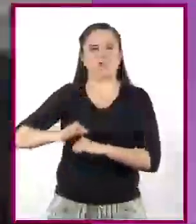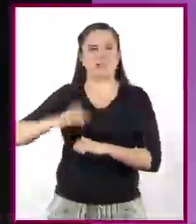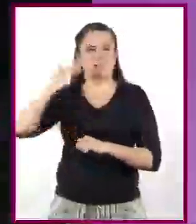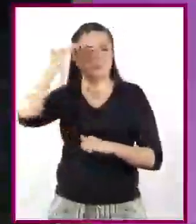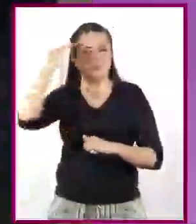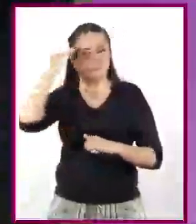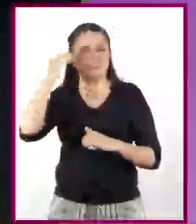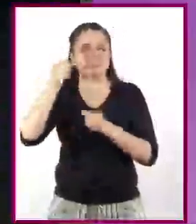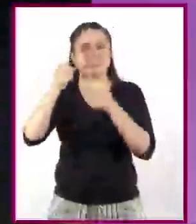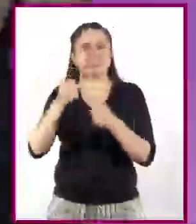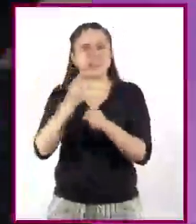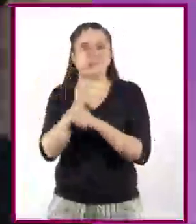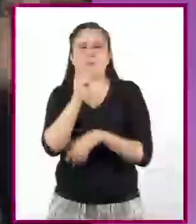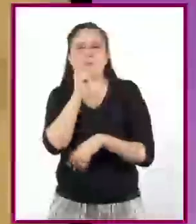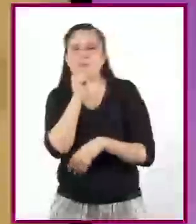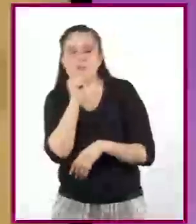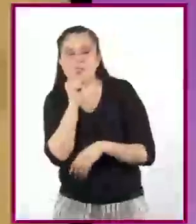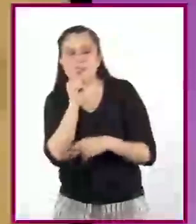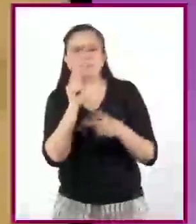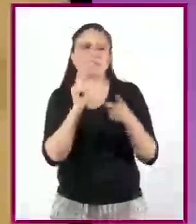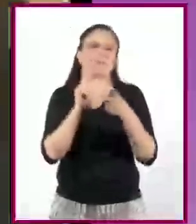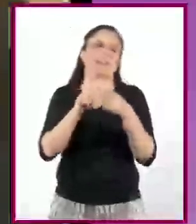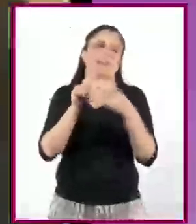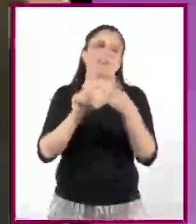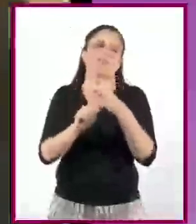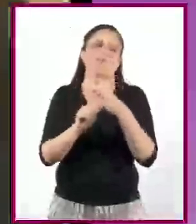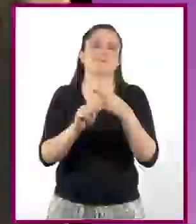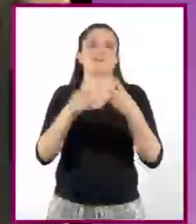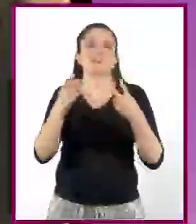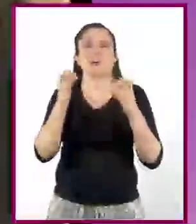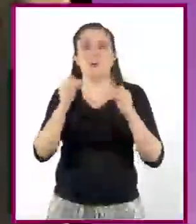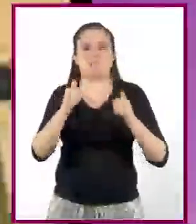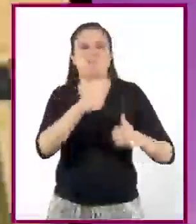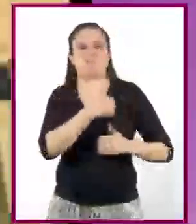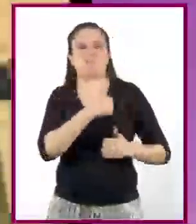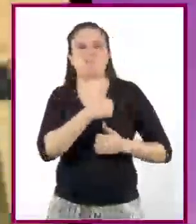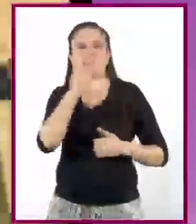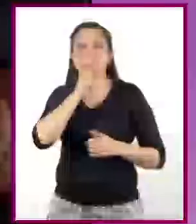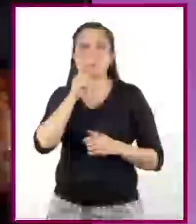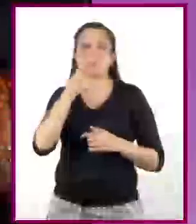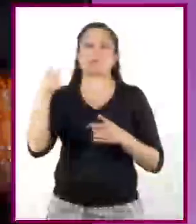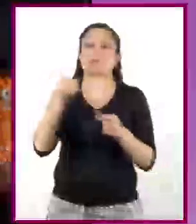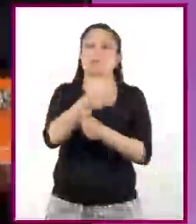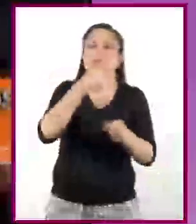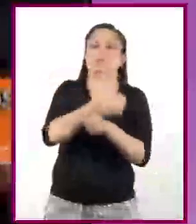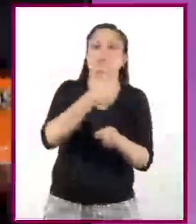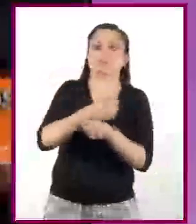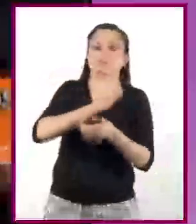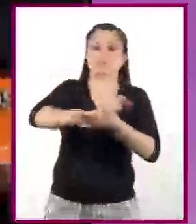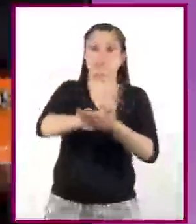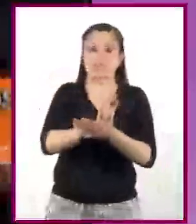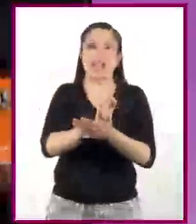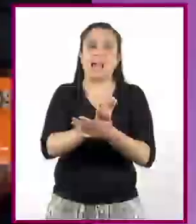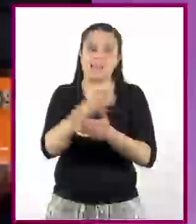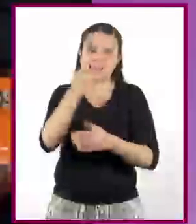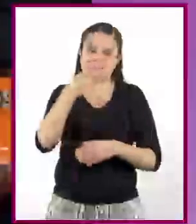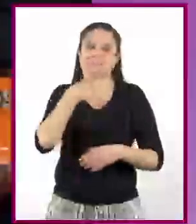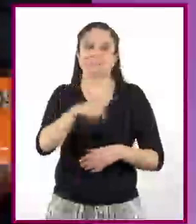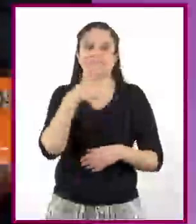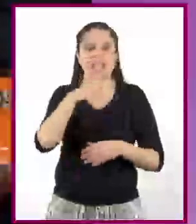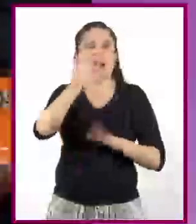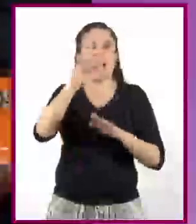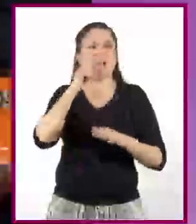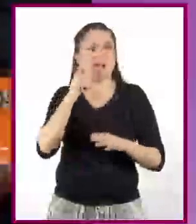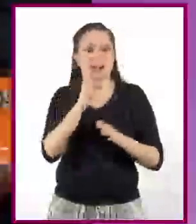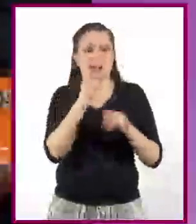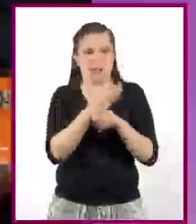de la seguridad, como pueden ser las policías o el ejército. Ricardo, ¿qué te parece si vemos algunos